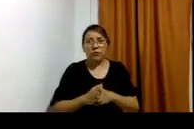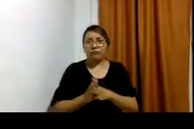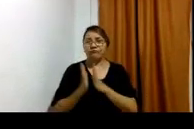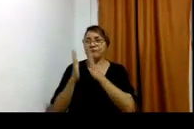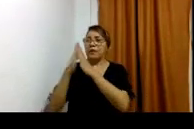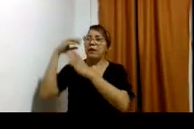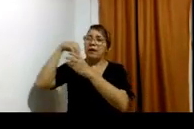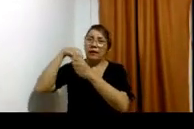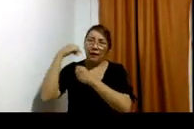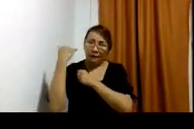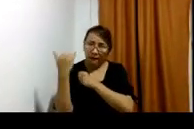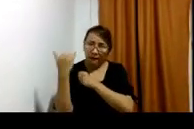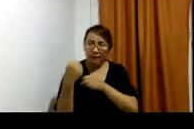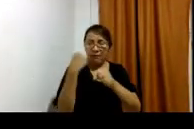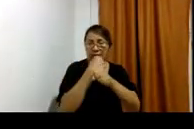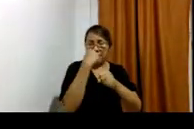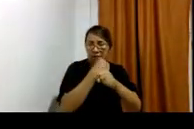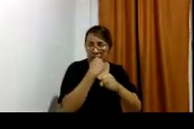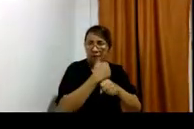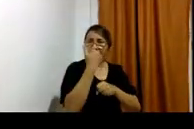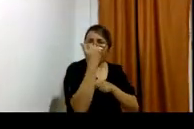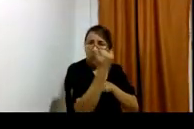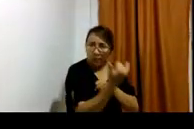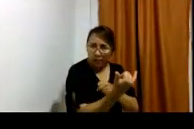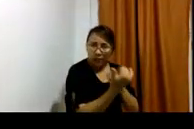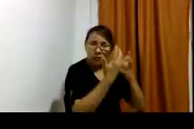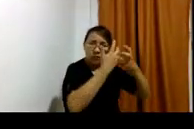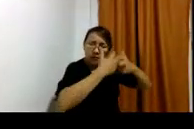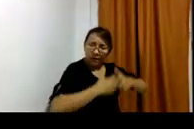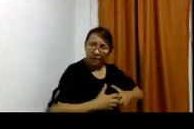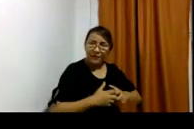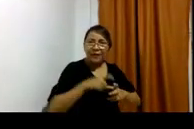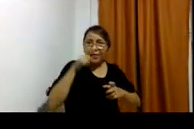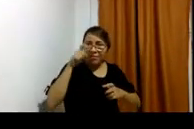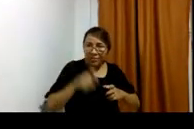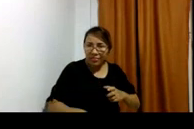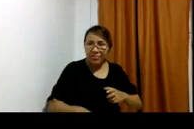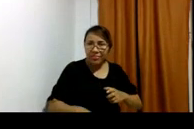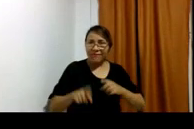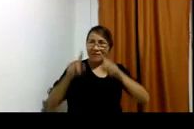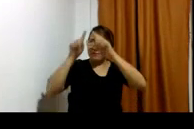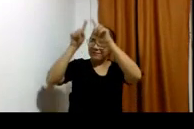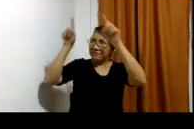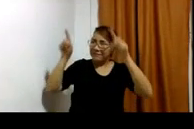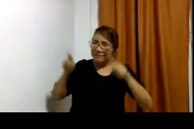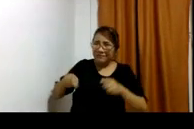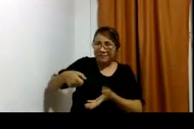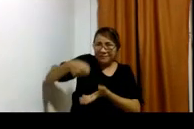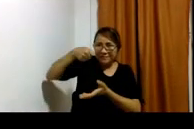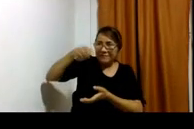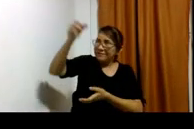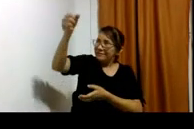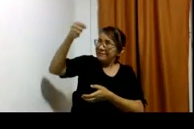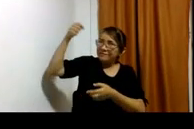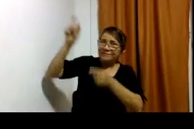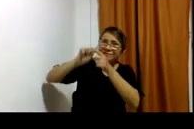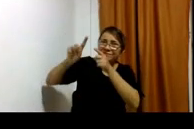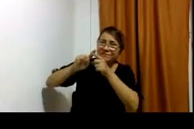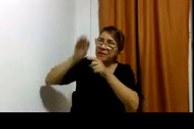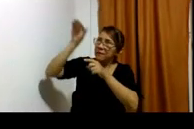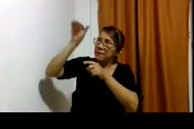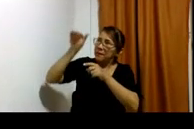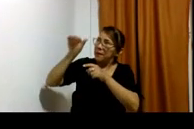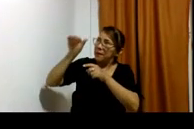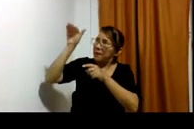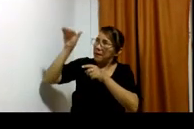empresa, en todo sitio debe haber un botiquín de primeros auxilios, ya que este nos va a ayudar a la prestación oportuna y adecuada en el momento